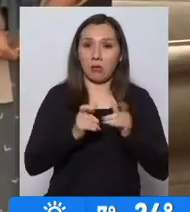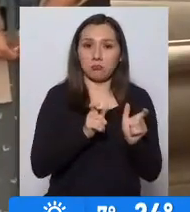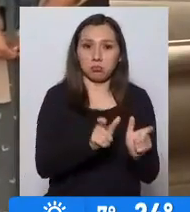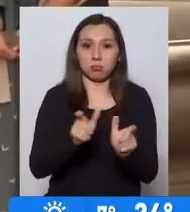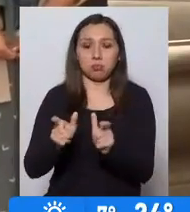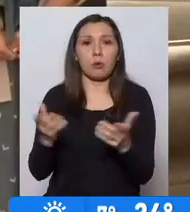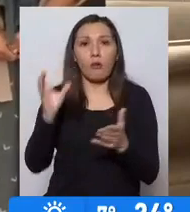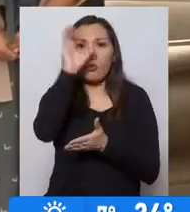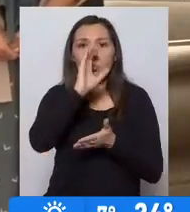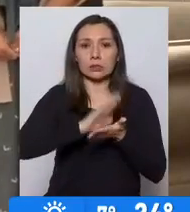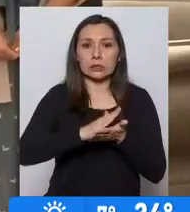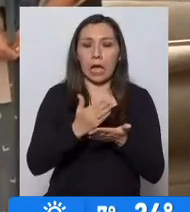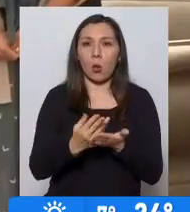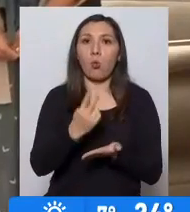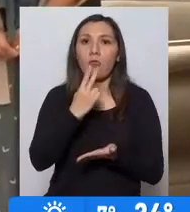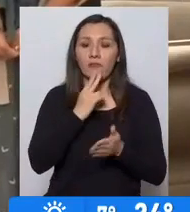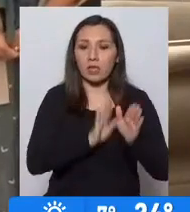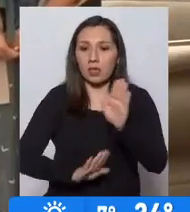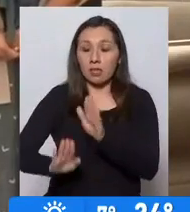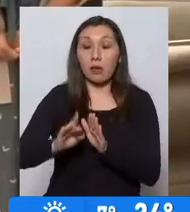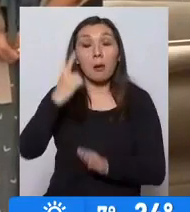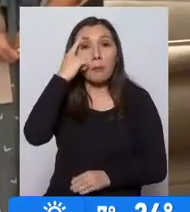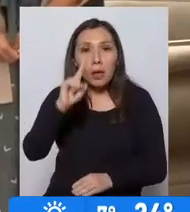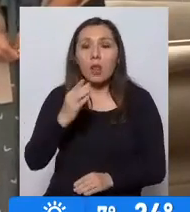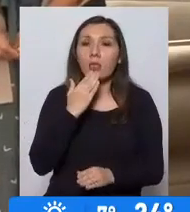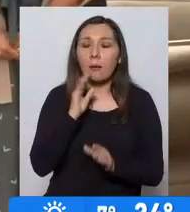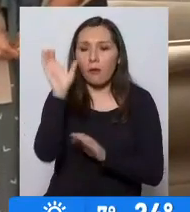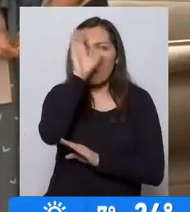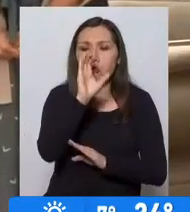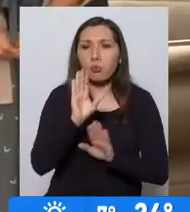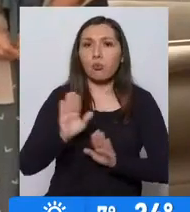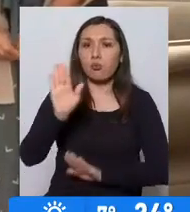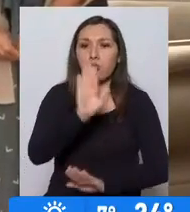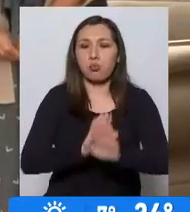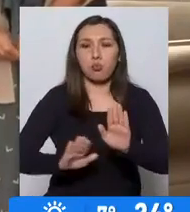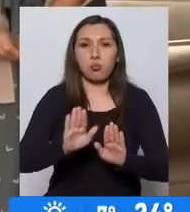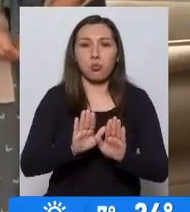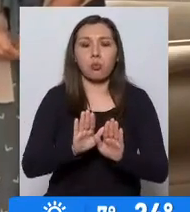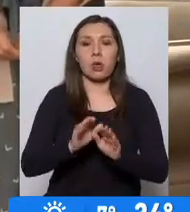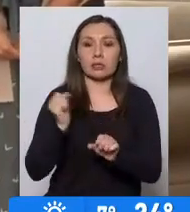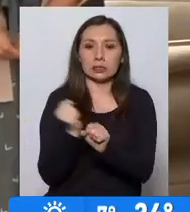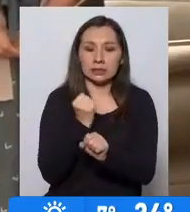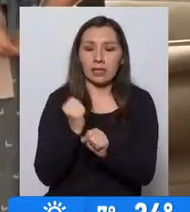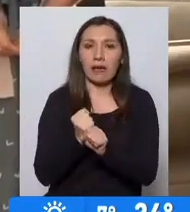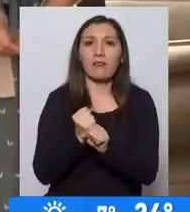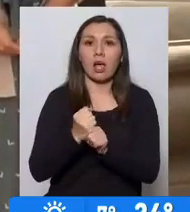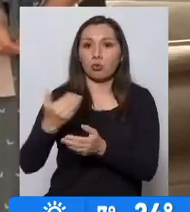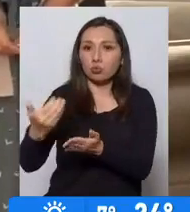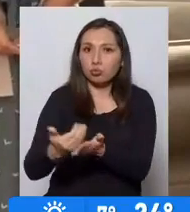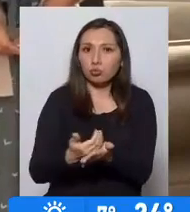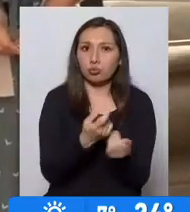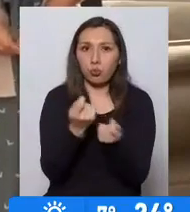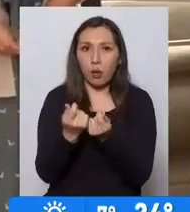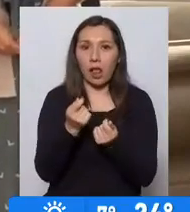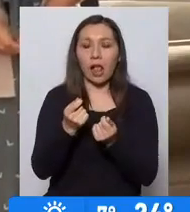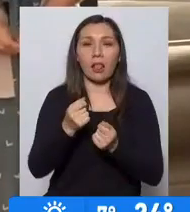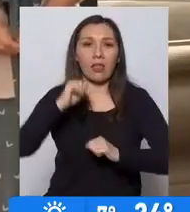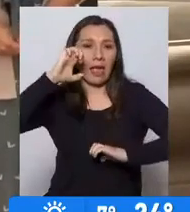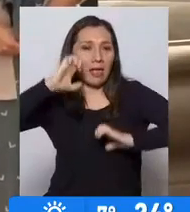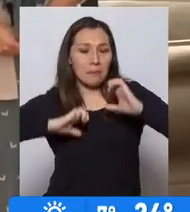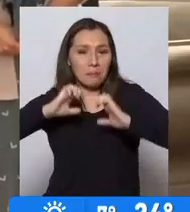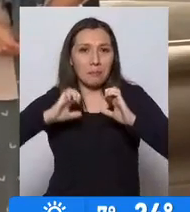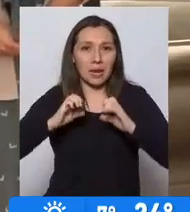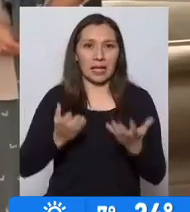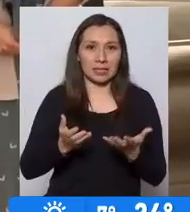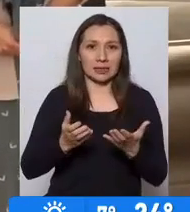busca proteger la salud y la vida, pero también busca proteger los empleos, los ingresos, las